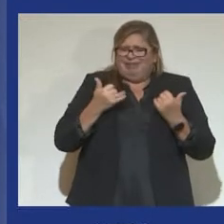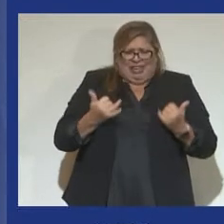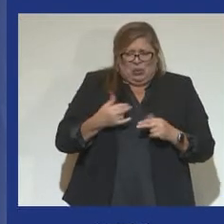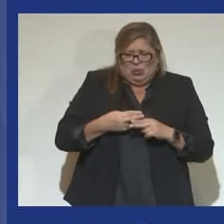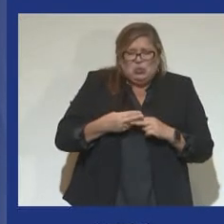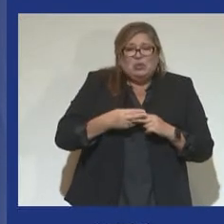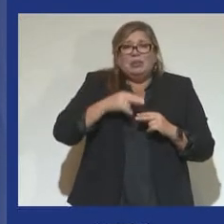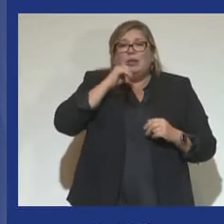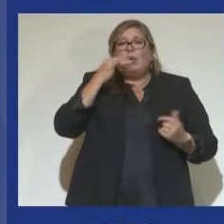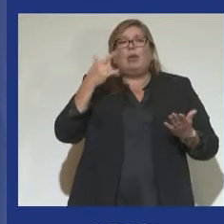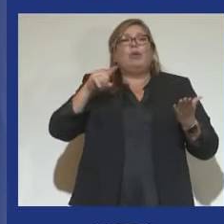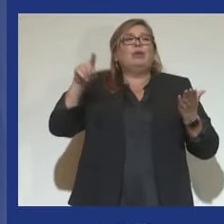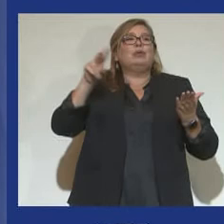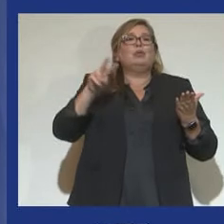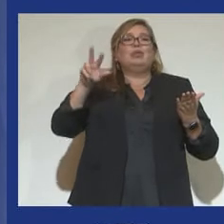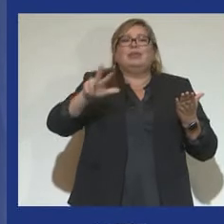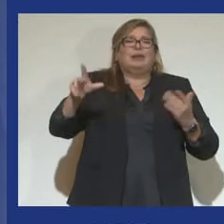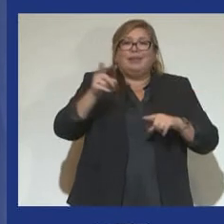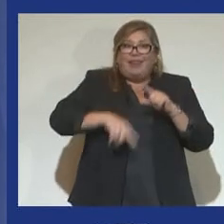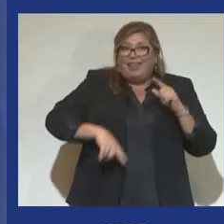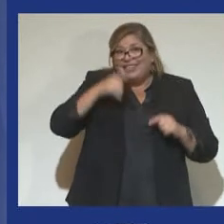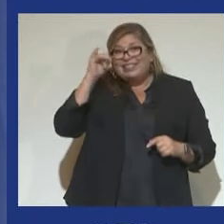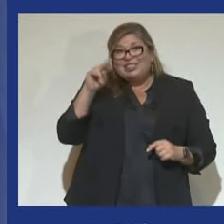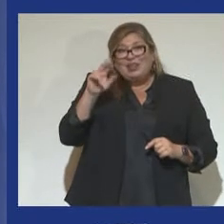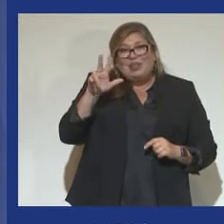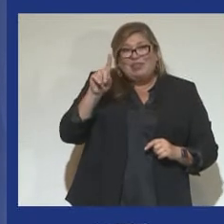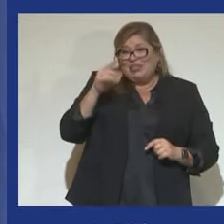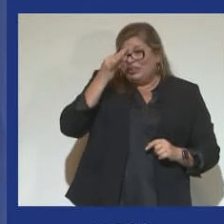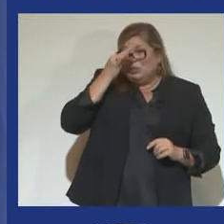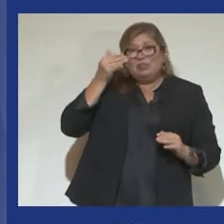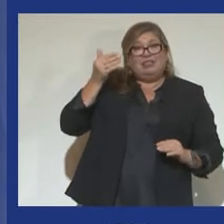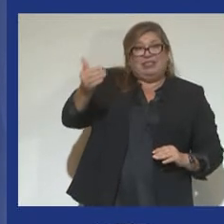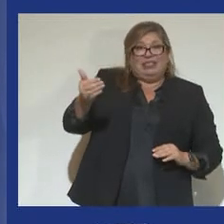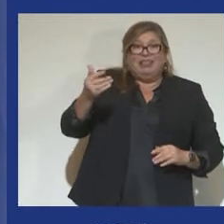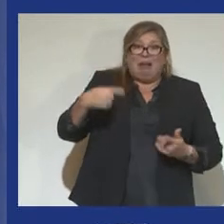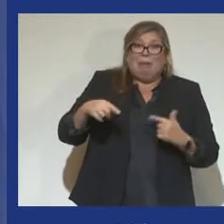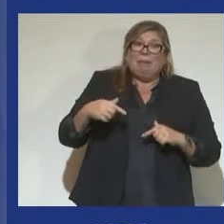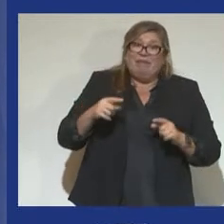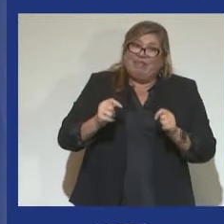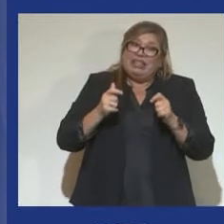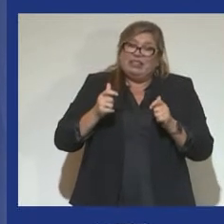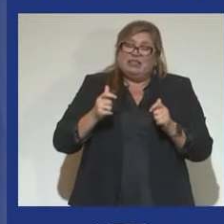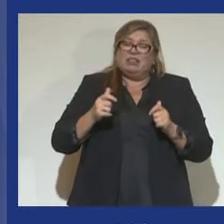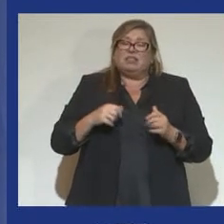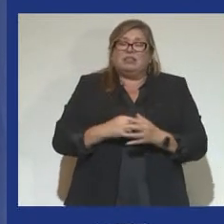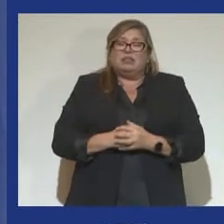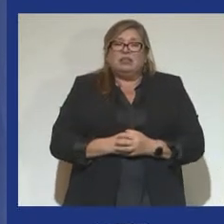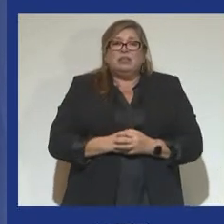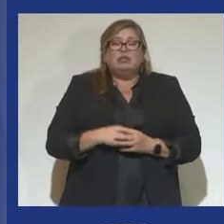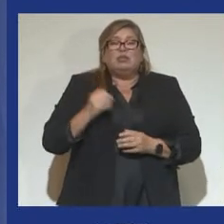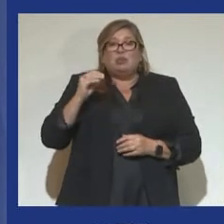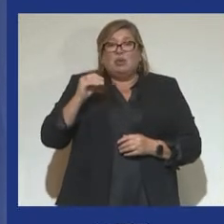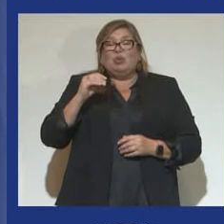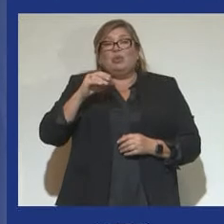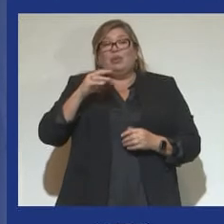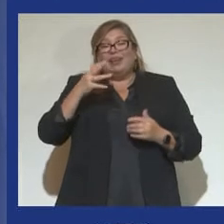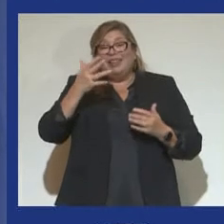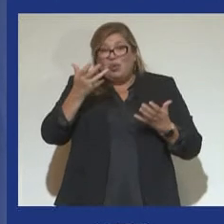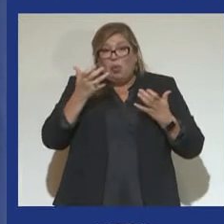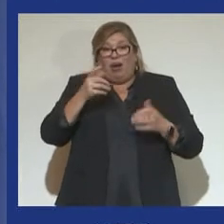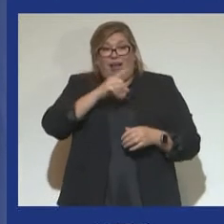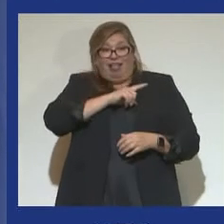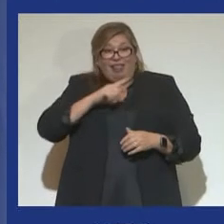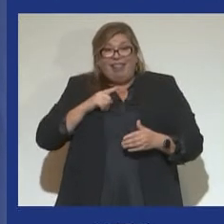y estamos muy conscientes de que esto tiene que pasar en cuestión de días y no meses enero el 31 de enero es que usted está a la vuelta de la esquina